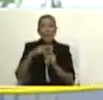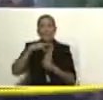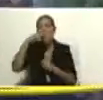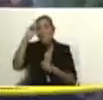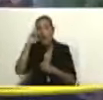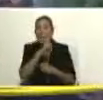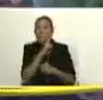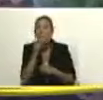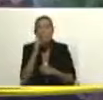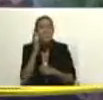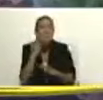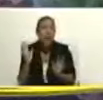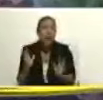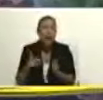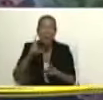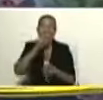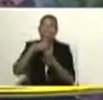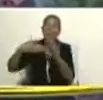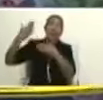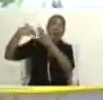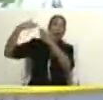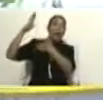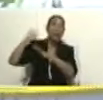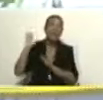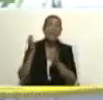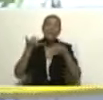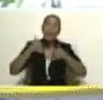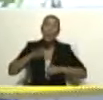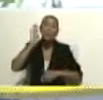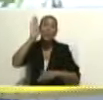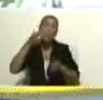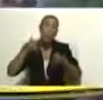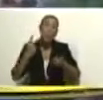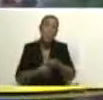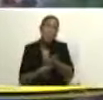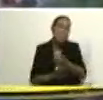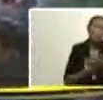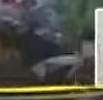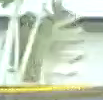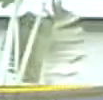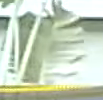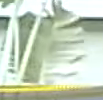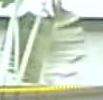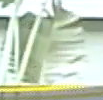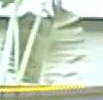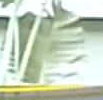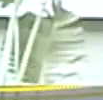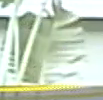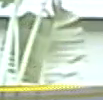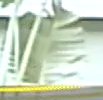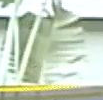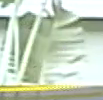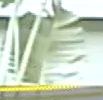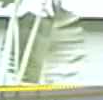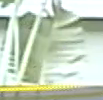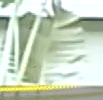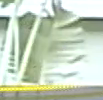mamá, y bueno. ¿Y estudiarán tus hijos también? Mi hermano y yo. Excelente. Mira,